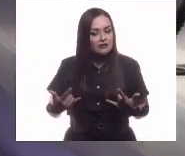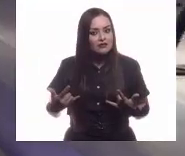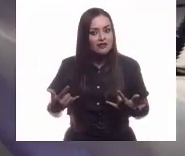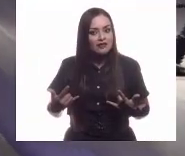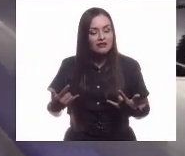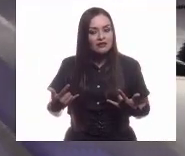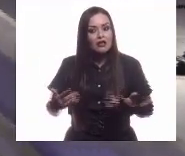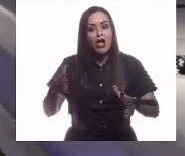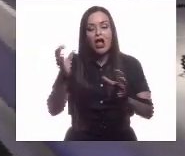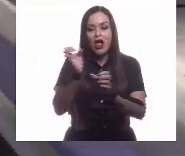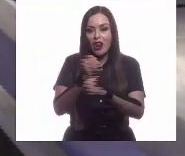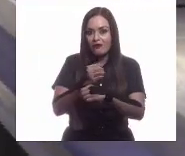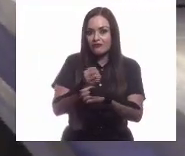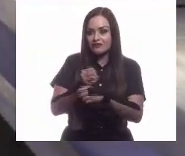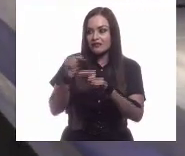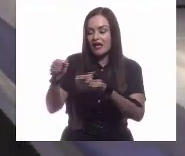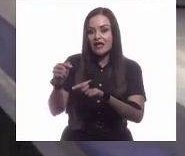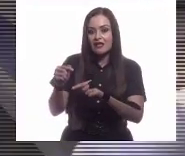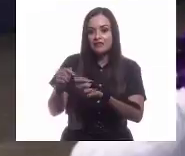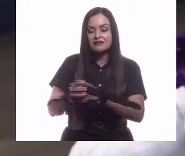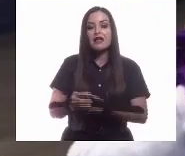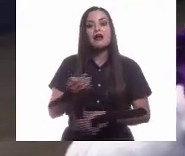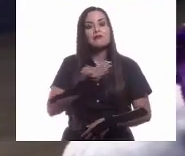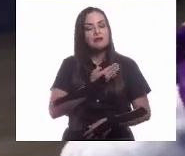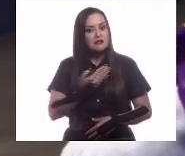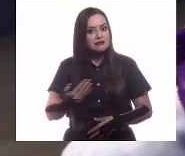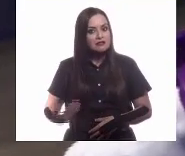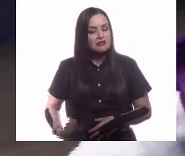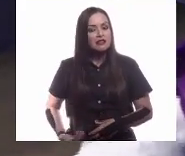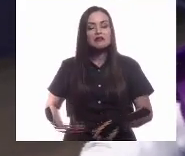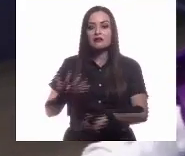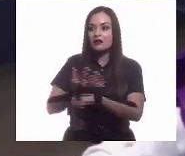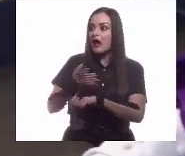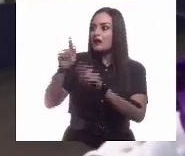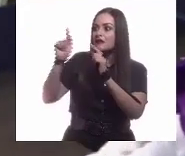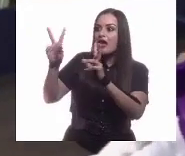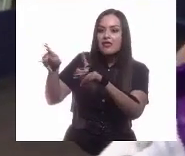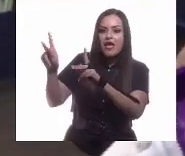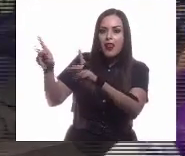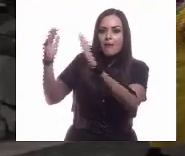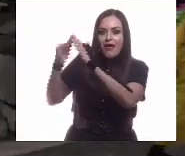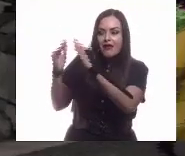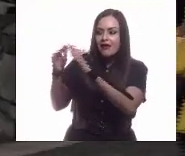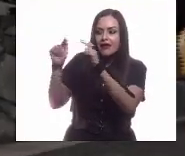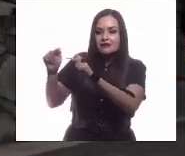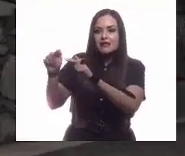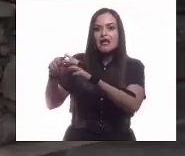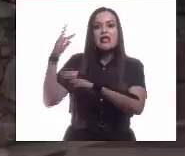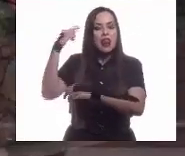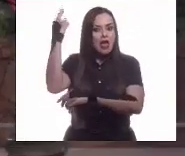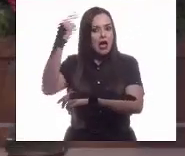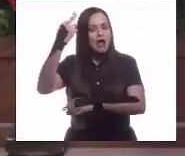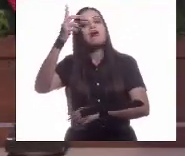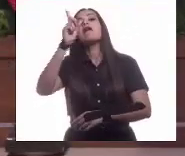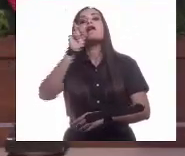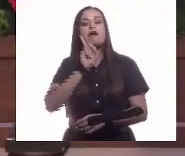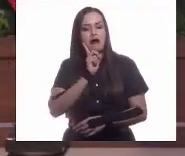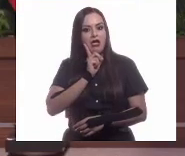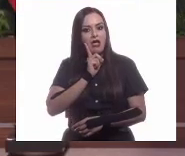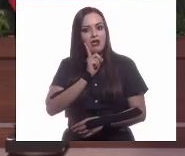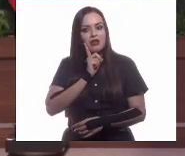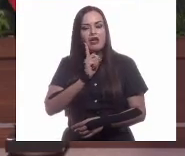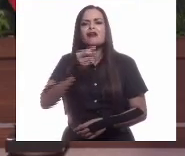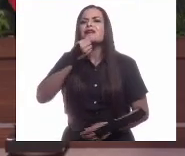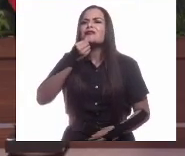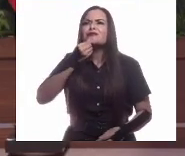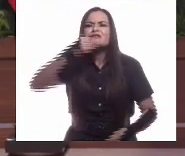de Gobierno ha estado un presidente de Estados Unidos, que en el Caimancito ha estado la reina Isabel, que se han dado debates muy enriquecedores